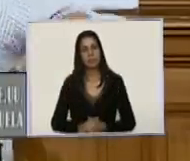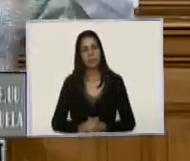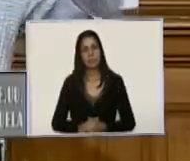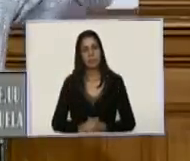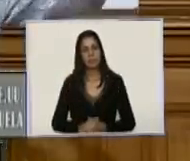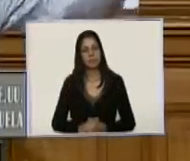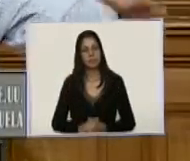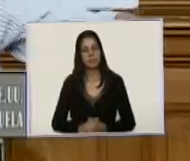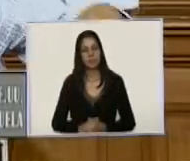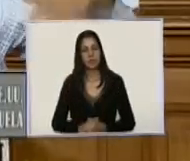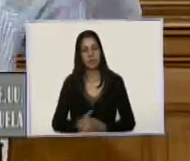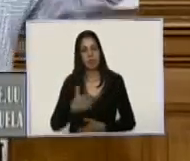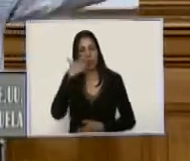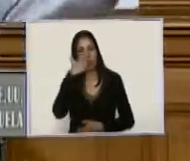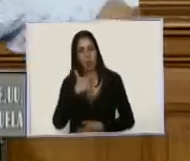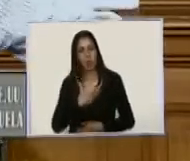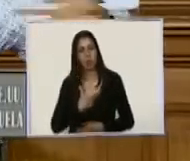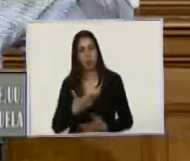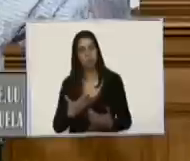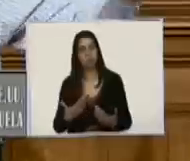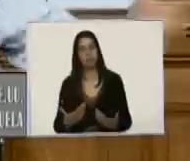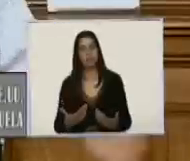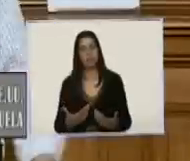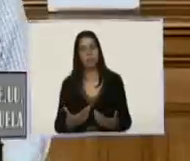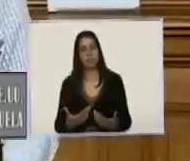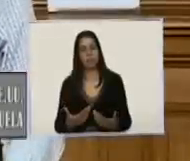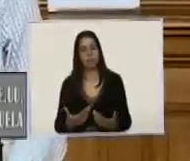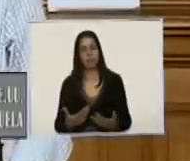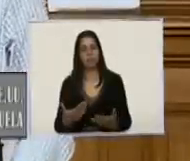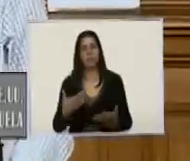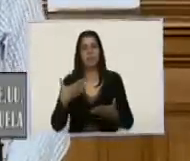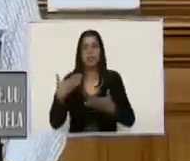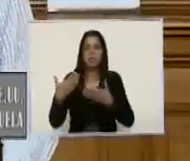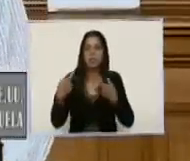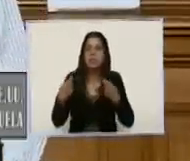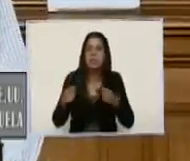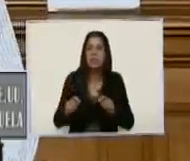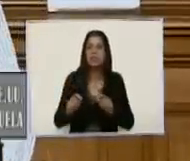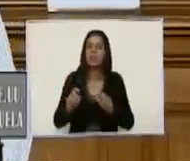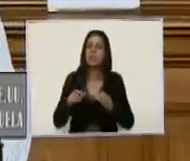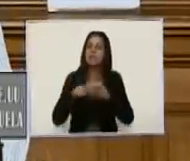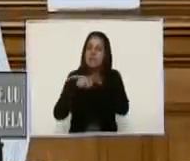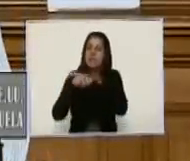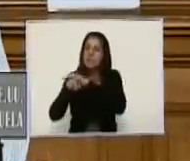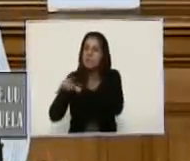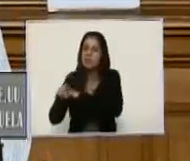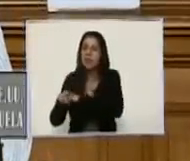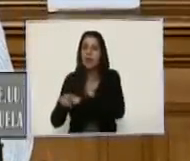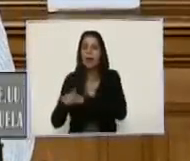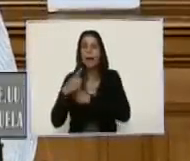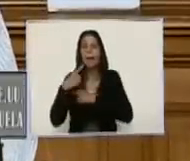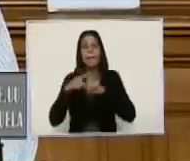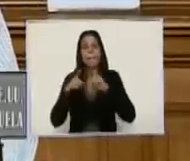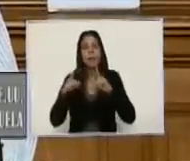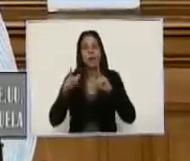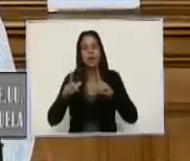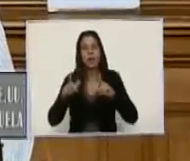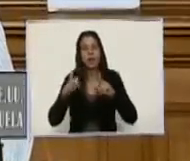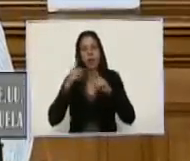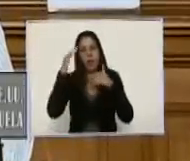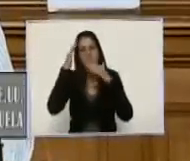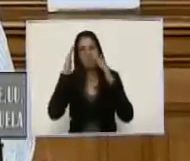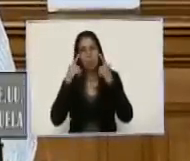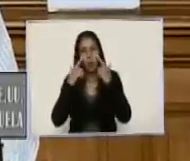uno trata de caerle a otros espacios. Pero me llamó la atención